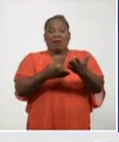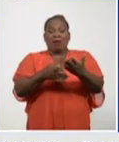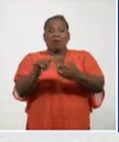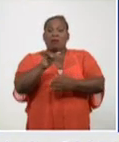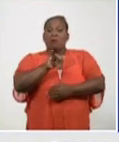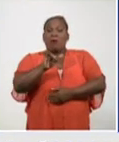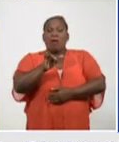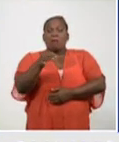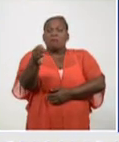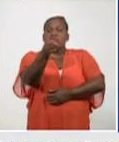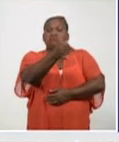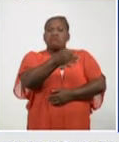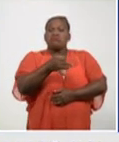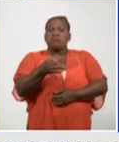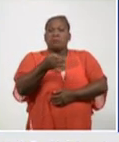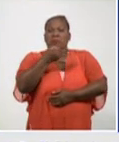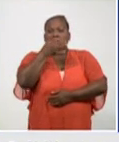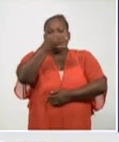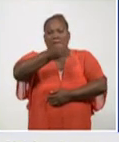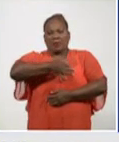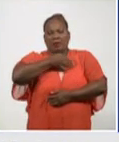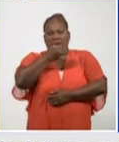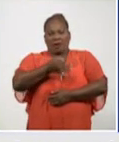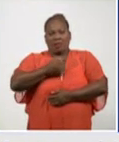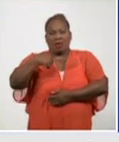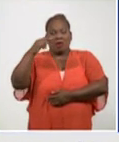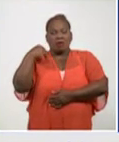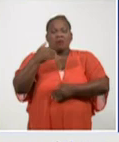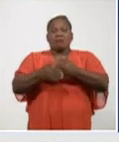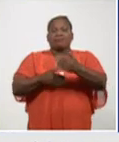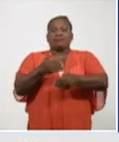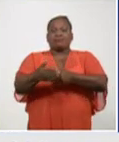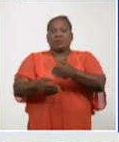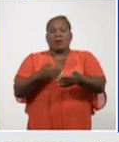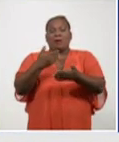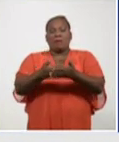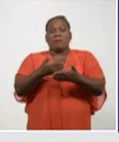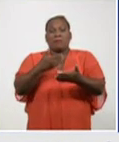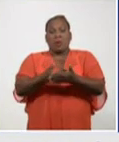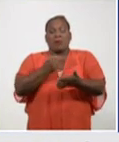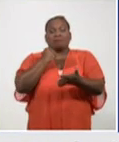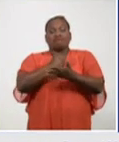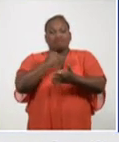que ayer se procesaron muestras para el diagnóstico de la enfermedad.